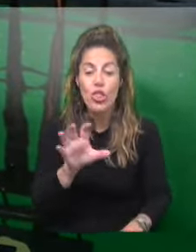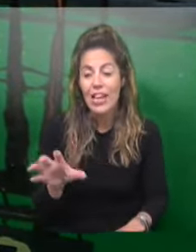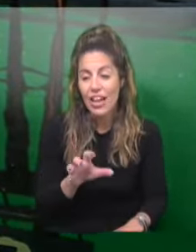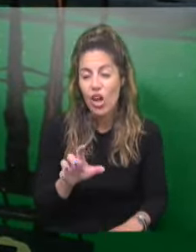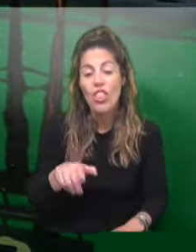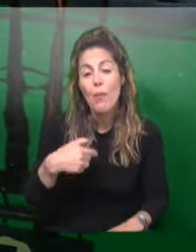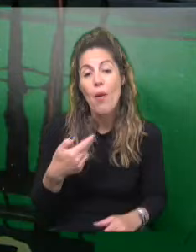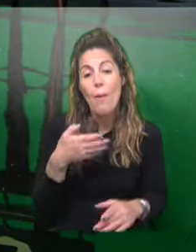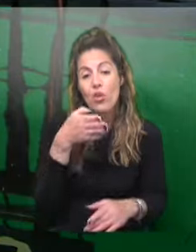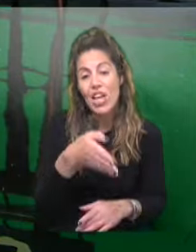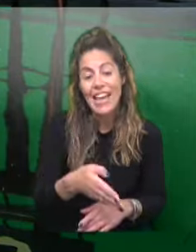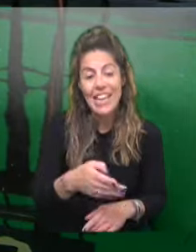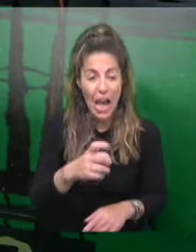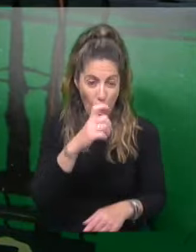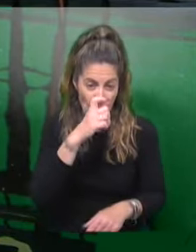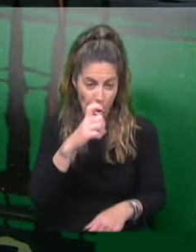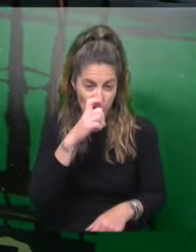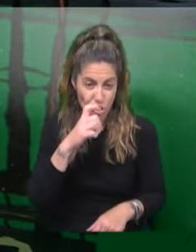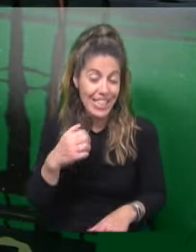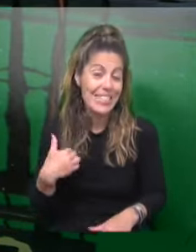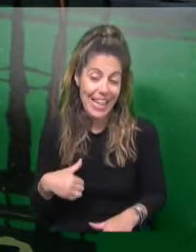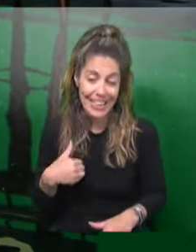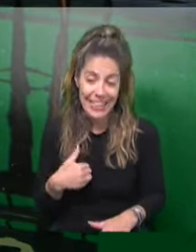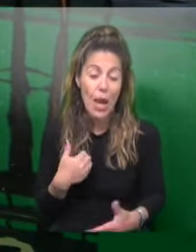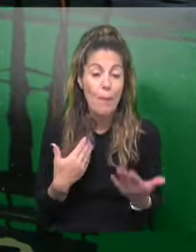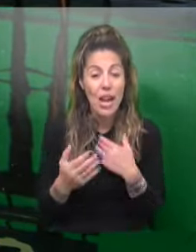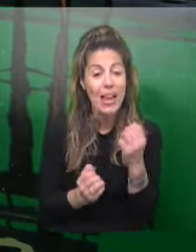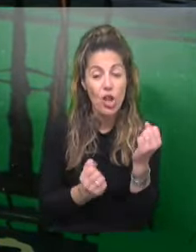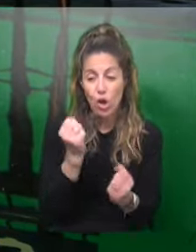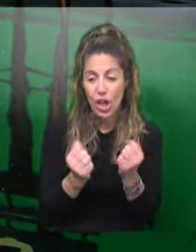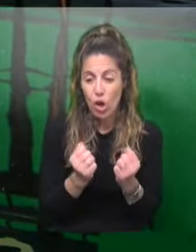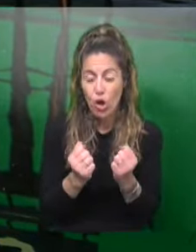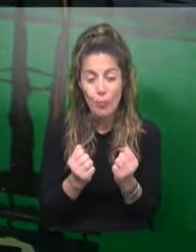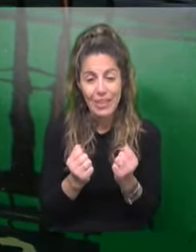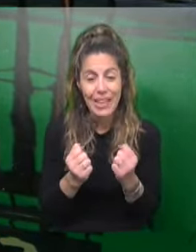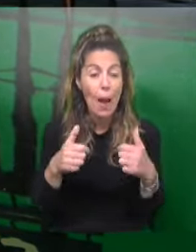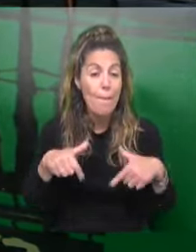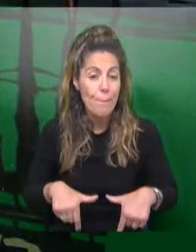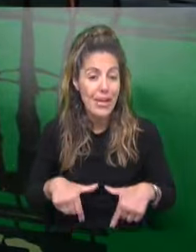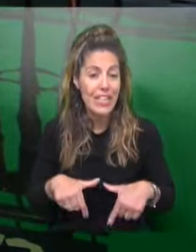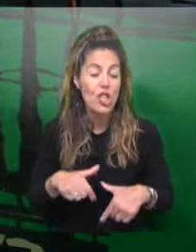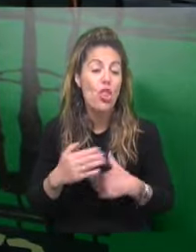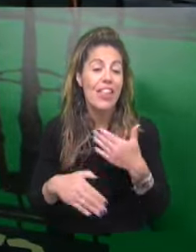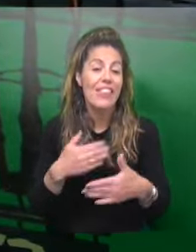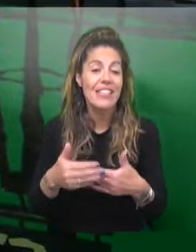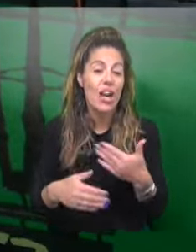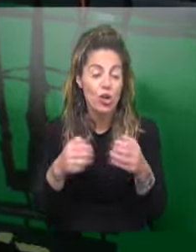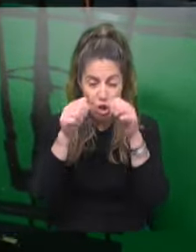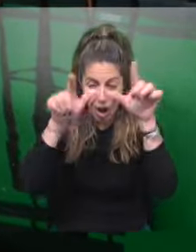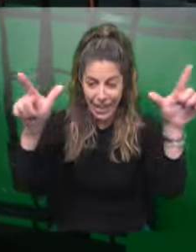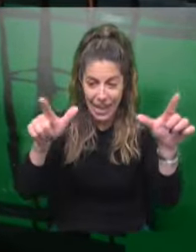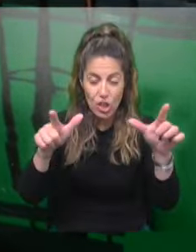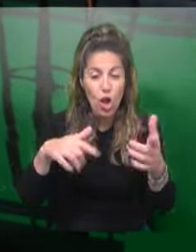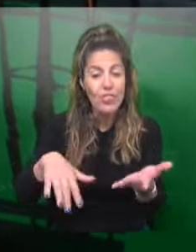la provincia de Buenos Aires para conversar con el economista Javier Rodríguez que es el ministro de desarrollo Agrario de esta provincia Javier